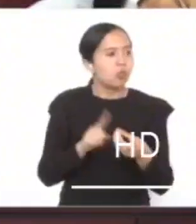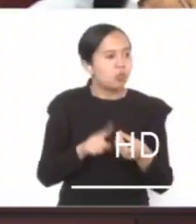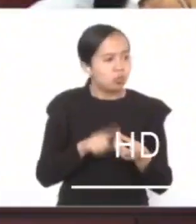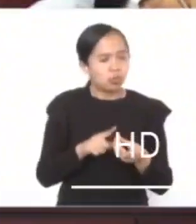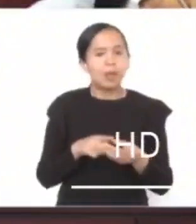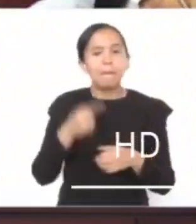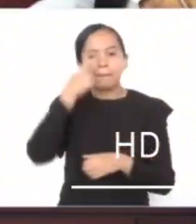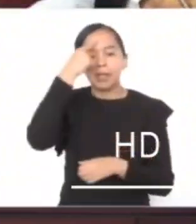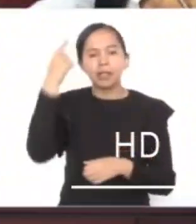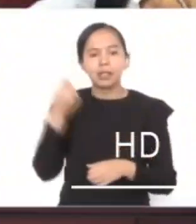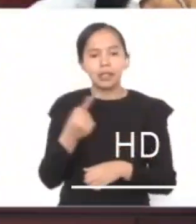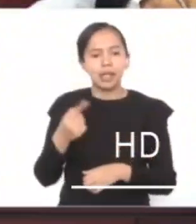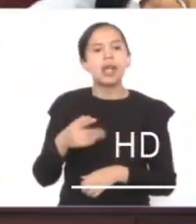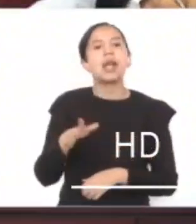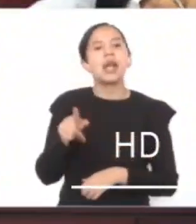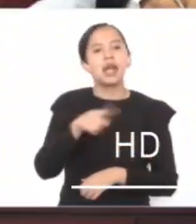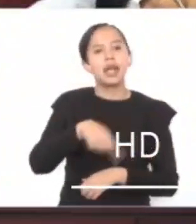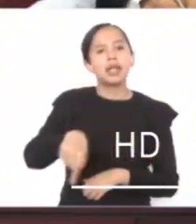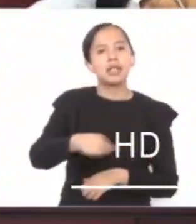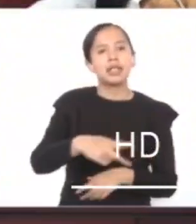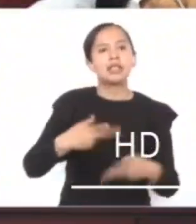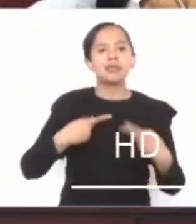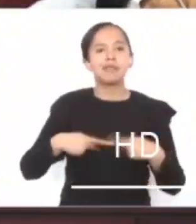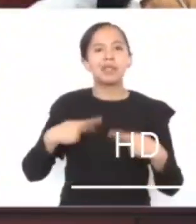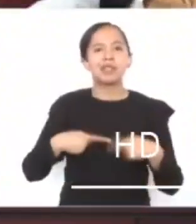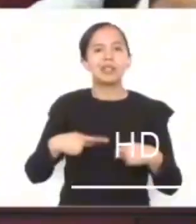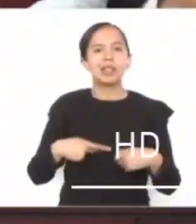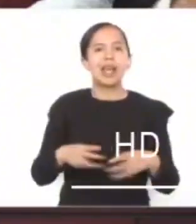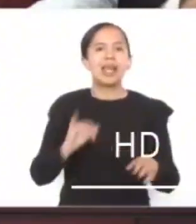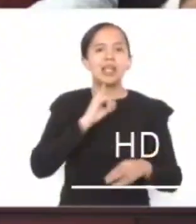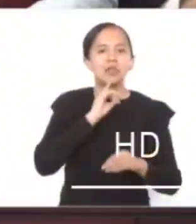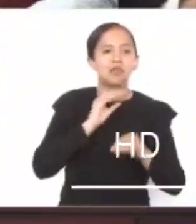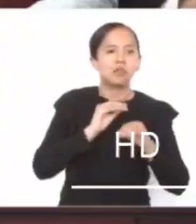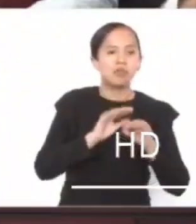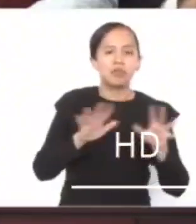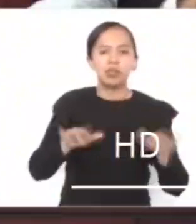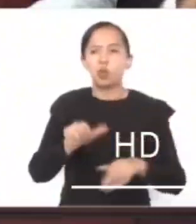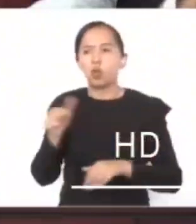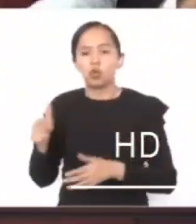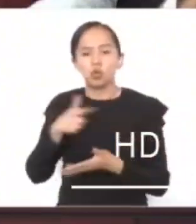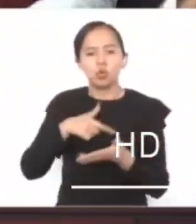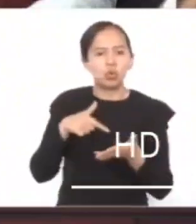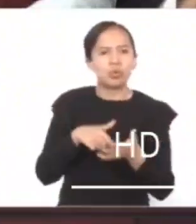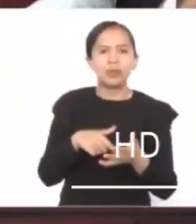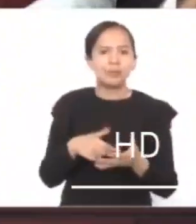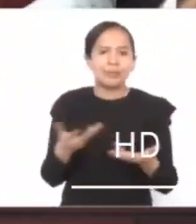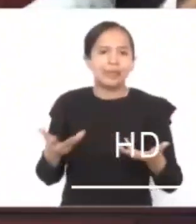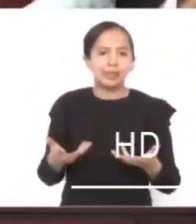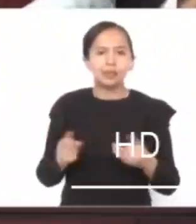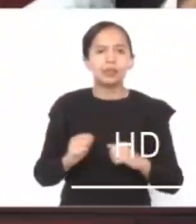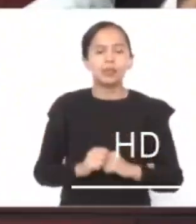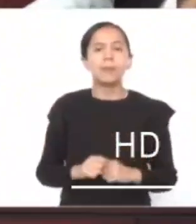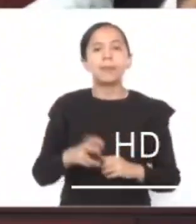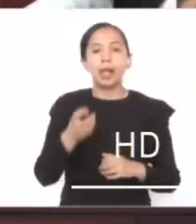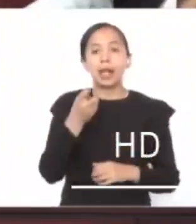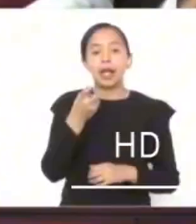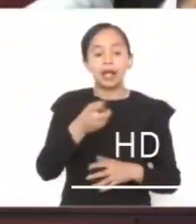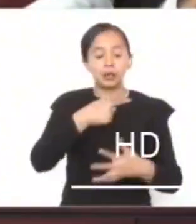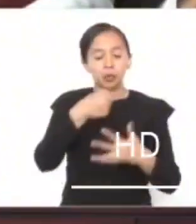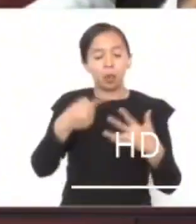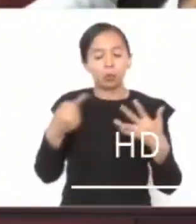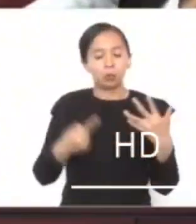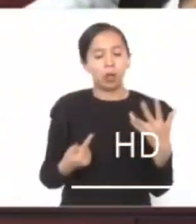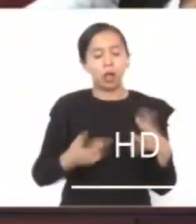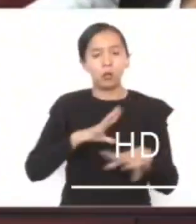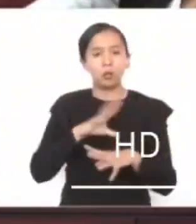para evitar que la población esté pidiendo información en uno y otro lado y no se lo den. Entonces, todo esto ha sido